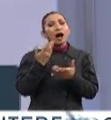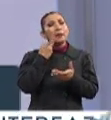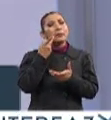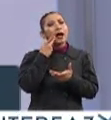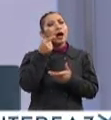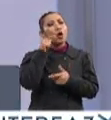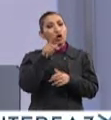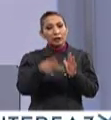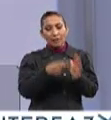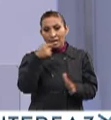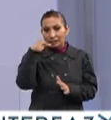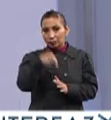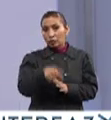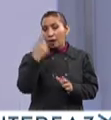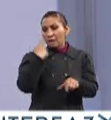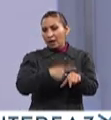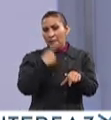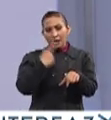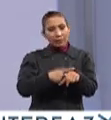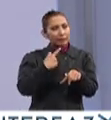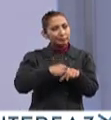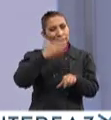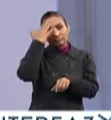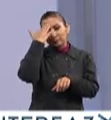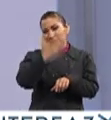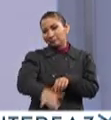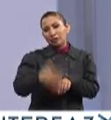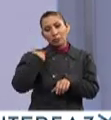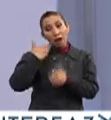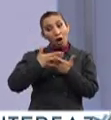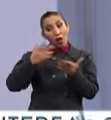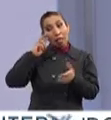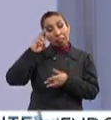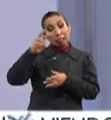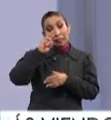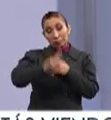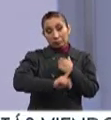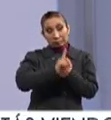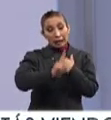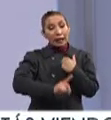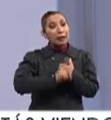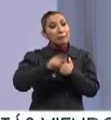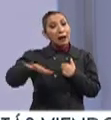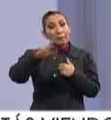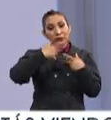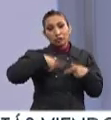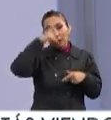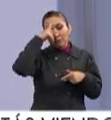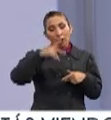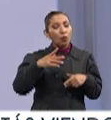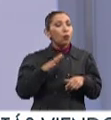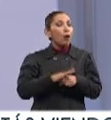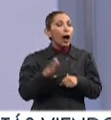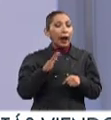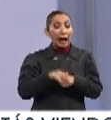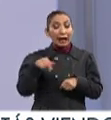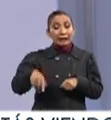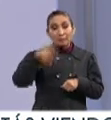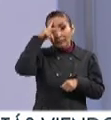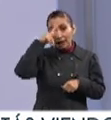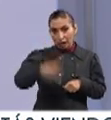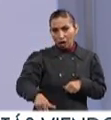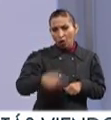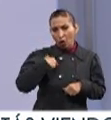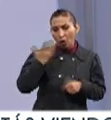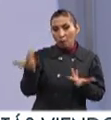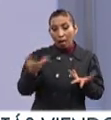hablar una vez más de una enfermedad que pues, se está convirtiendo en un verdadero problema para los mexicanos. Y es que en nuestro país